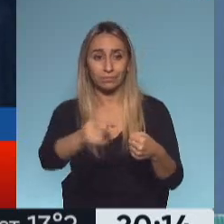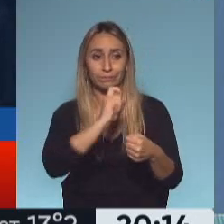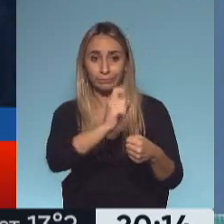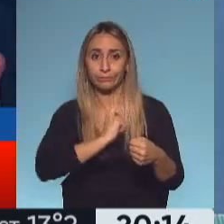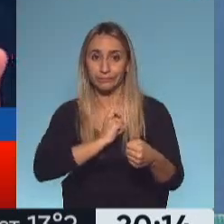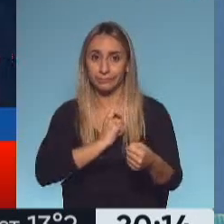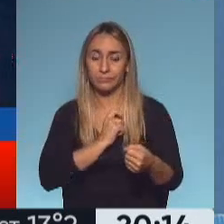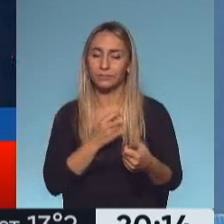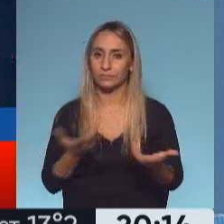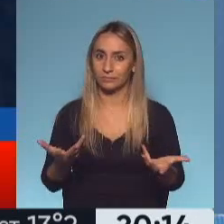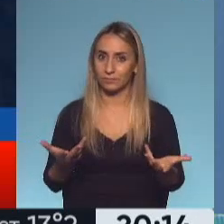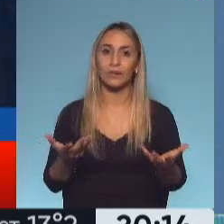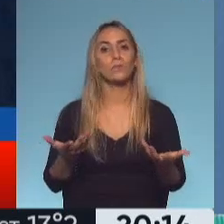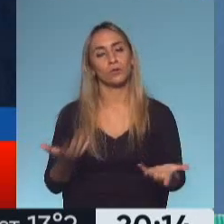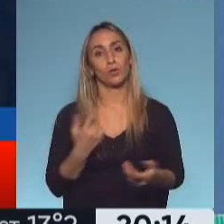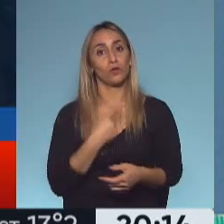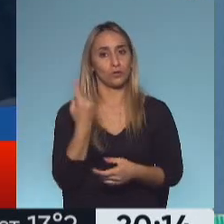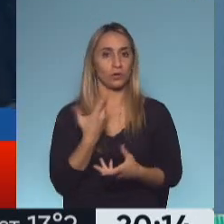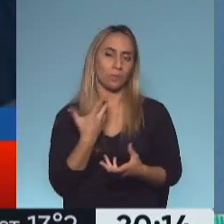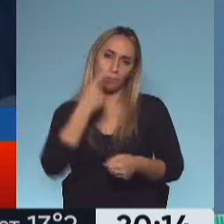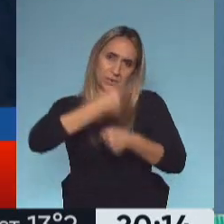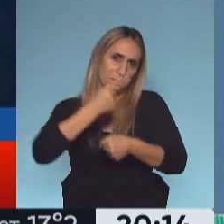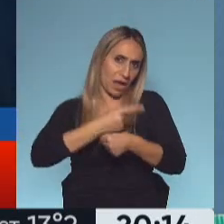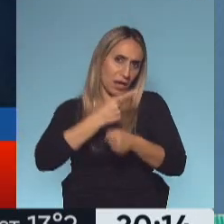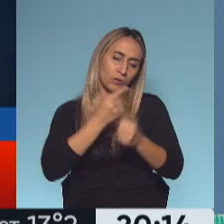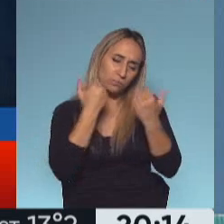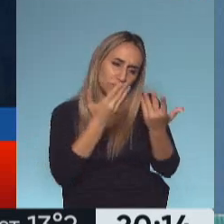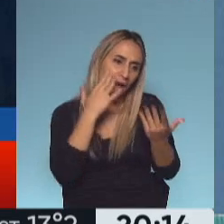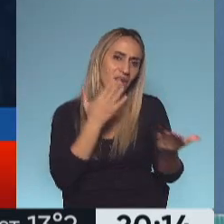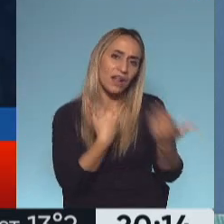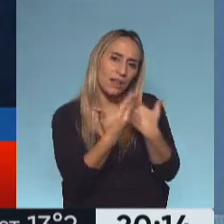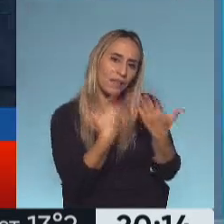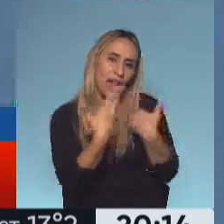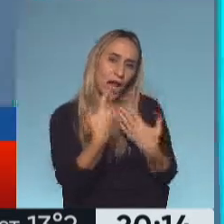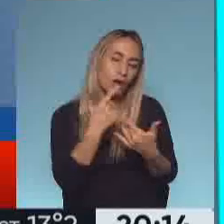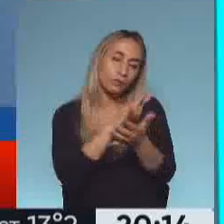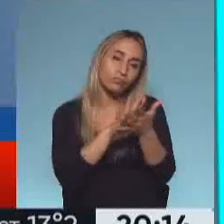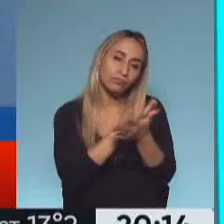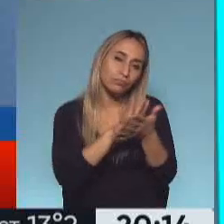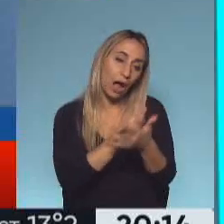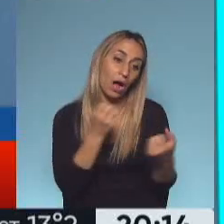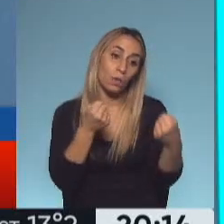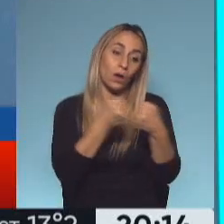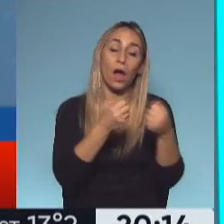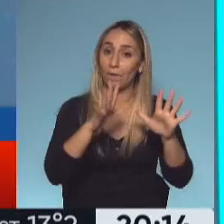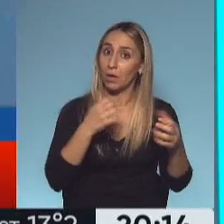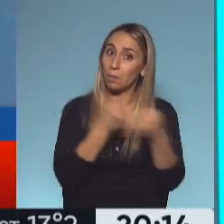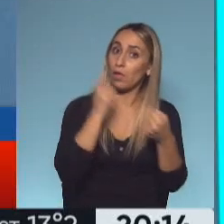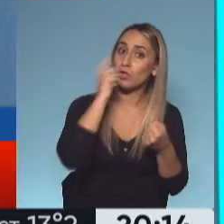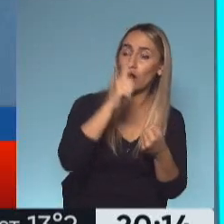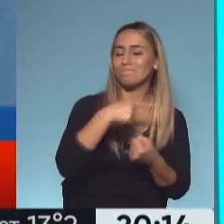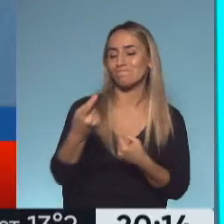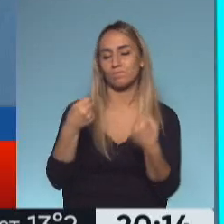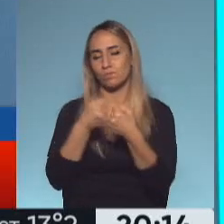nosotros lo que hacemos es, por supuesto, apostar al diálogo, a la búsqueda de soluciones de consenso. consenso, que en muchos casos aparecen y en otros no. En